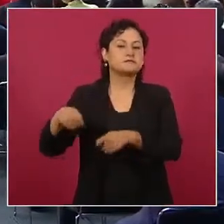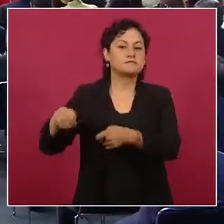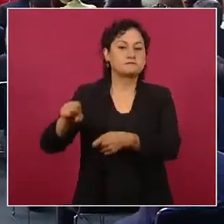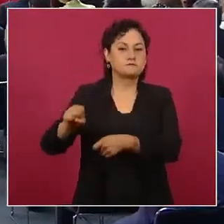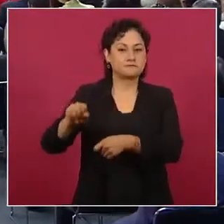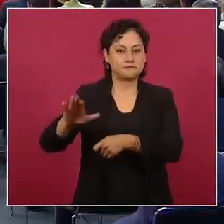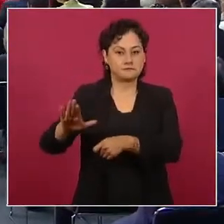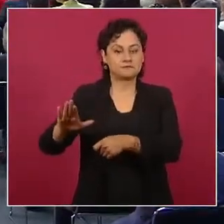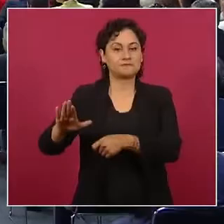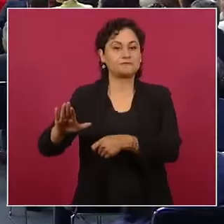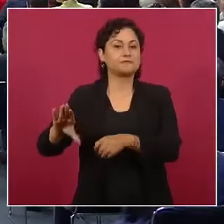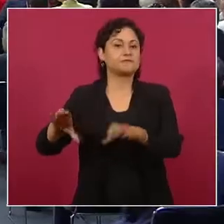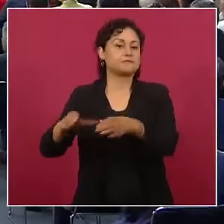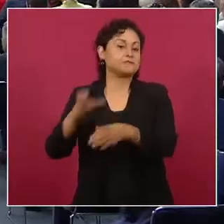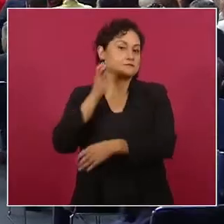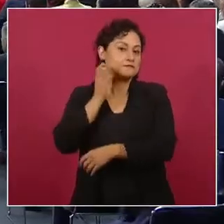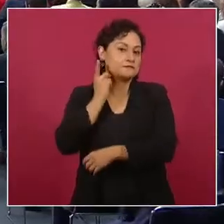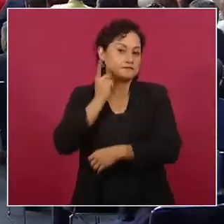de Diputados.